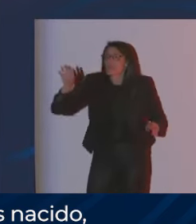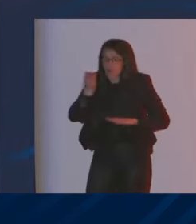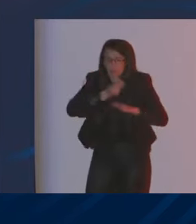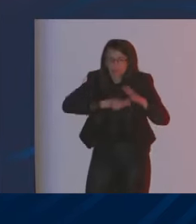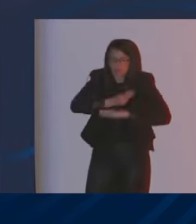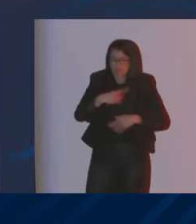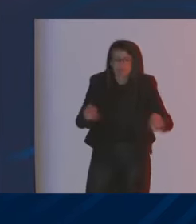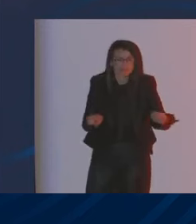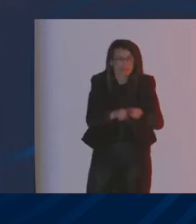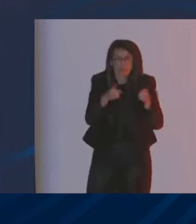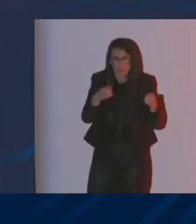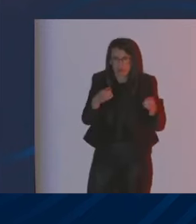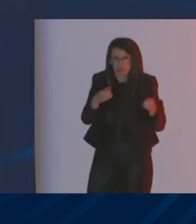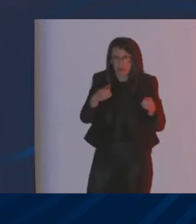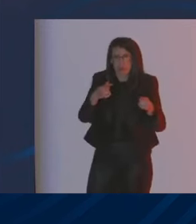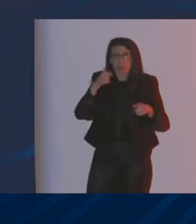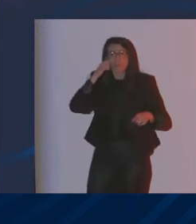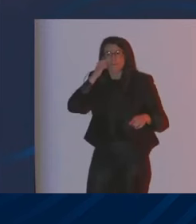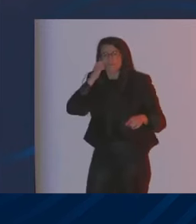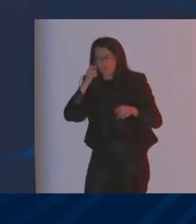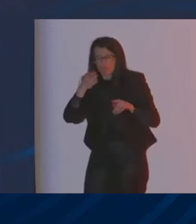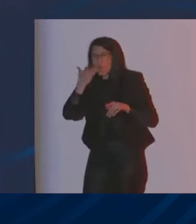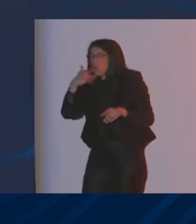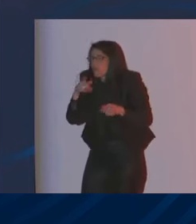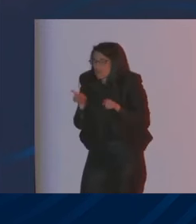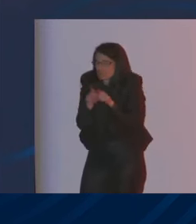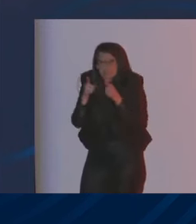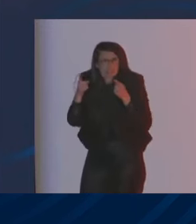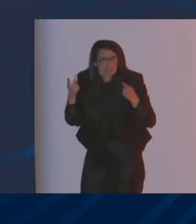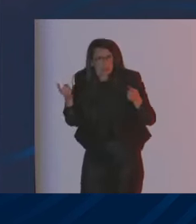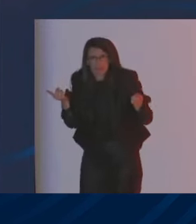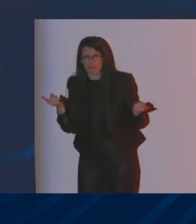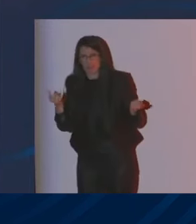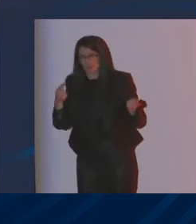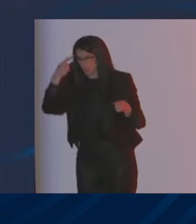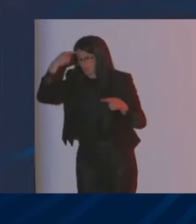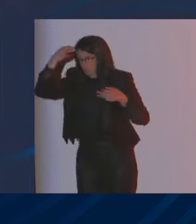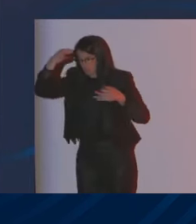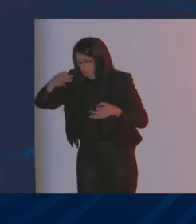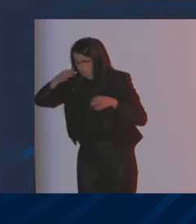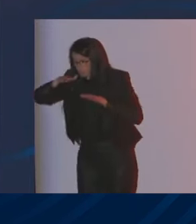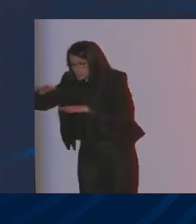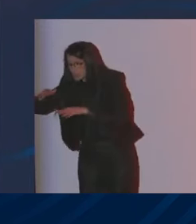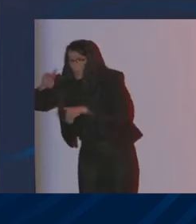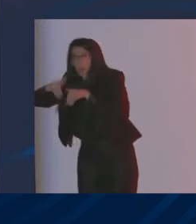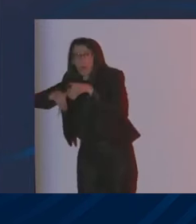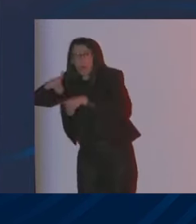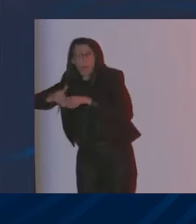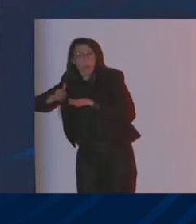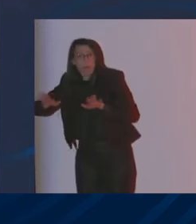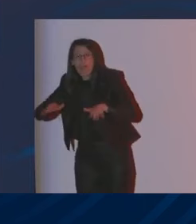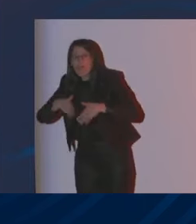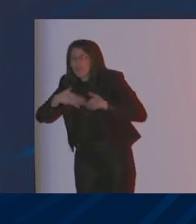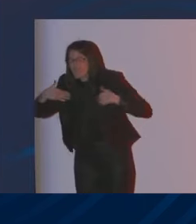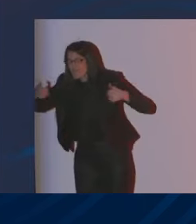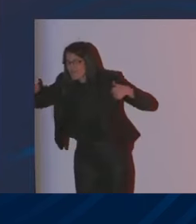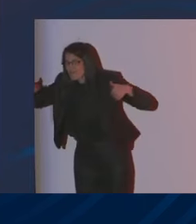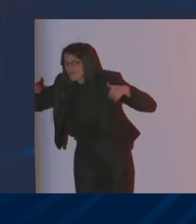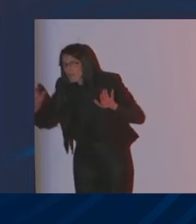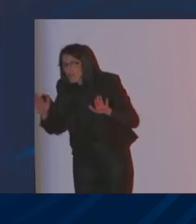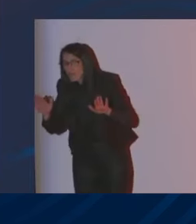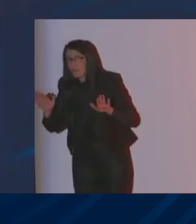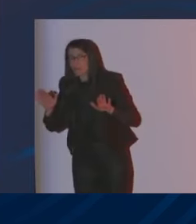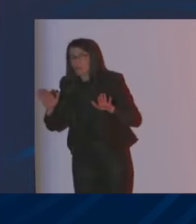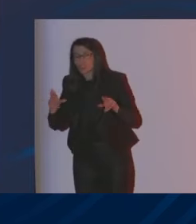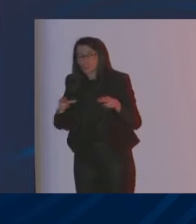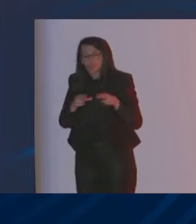nacido, cómo sea tu color de piel, en qué creas o a quién votes. Tampoco le importa tu